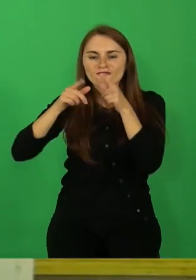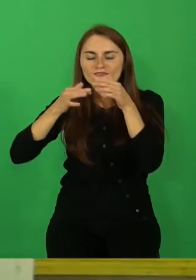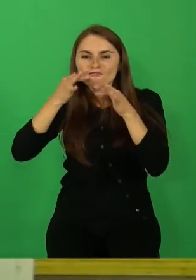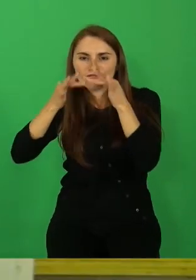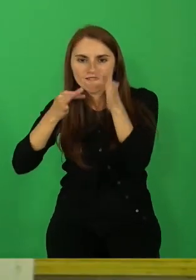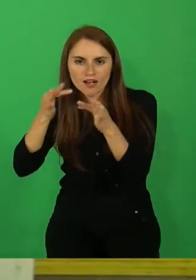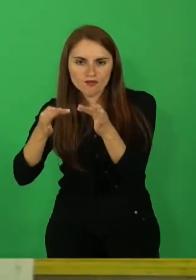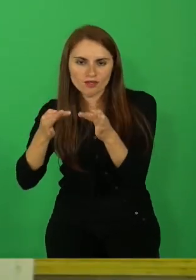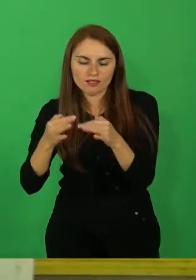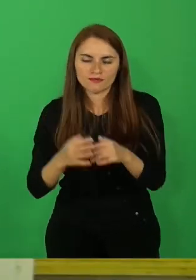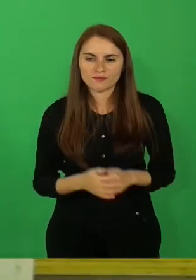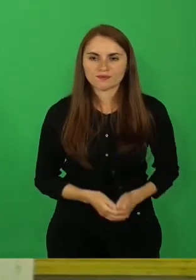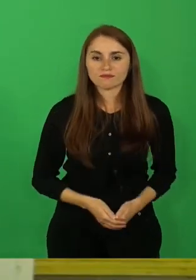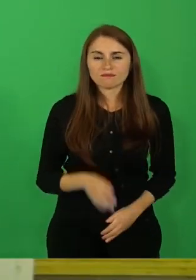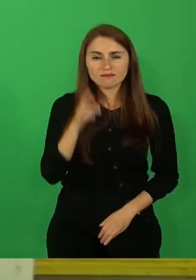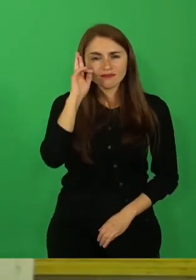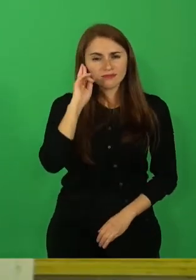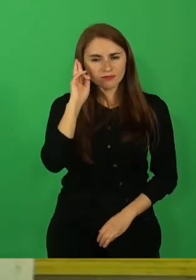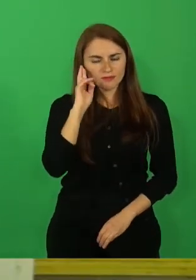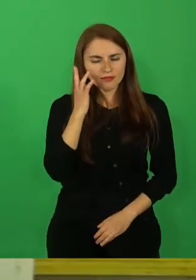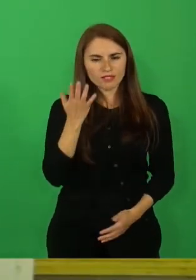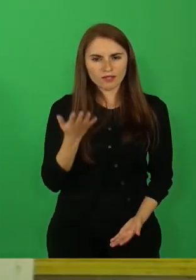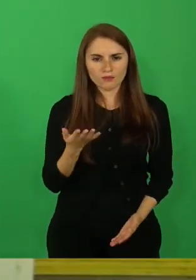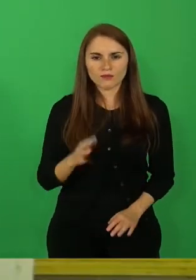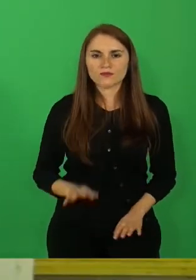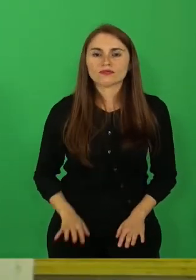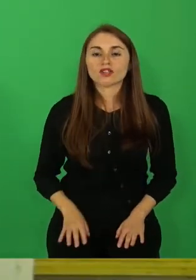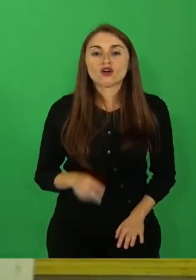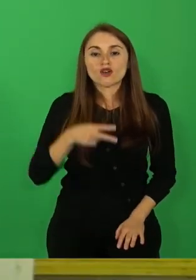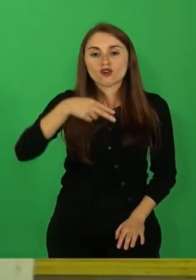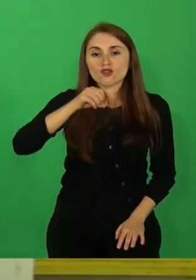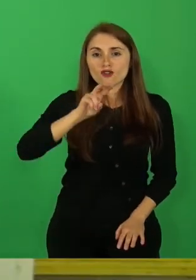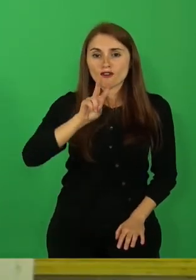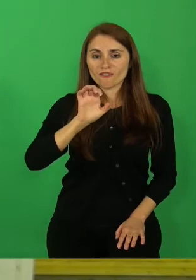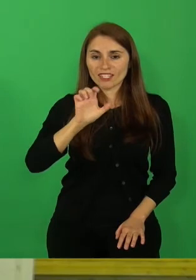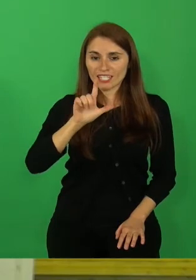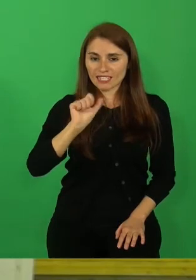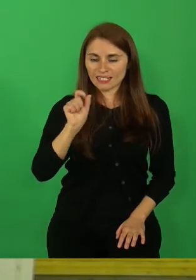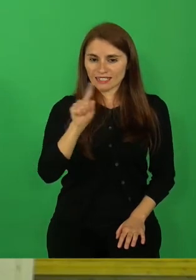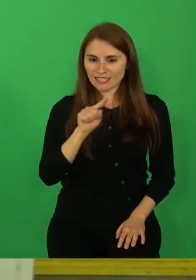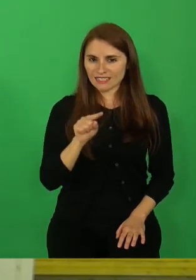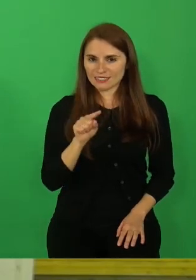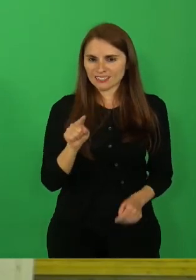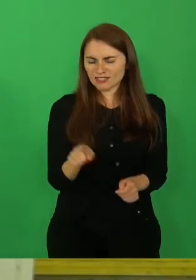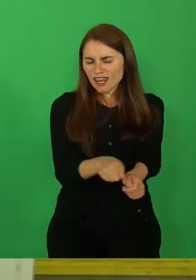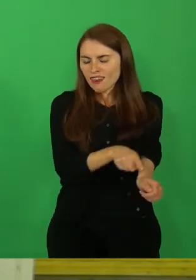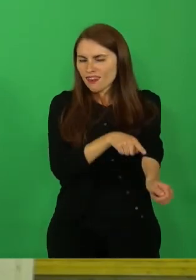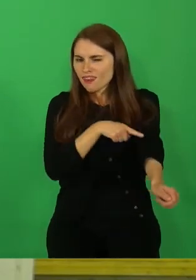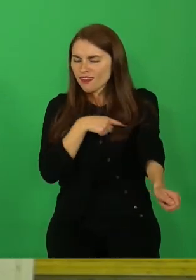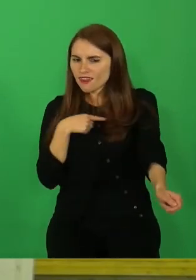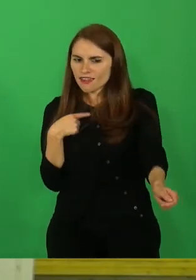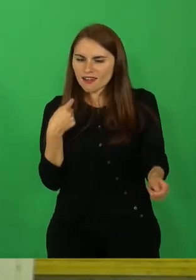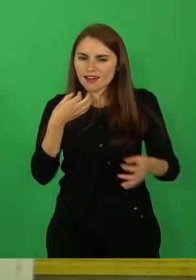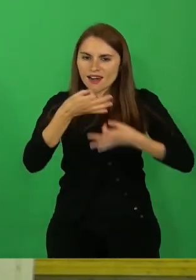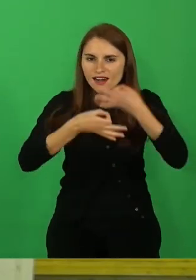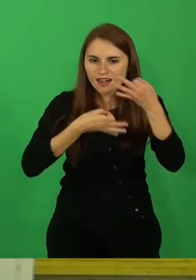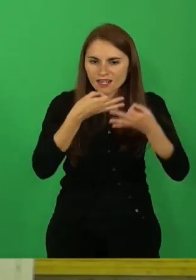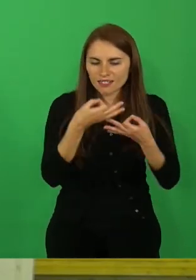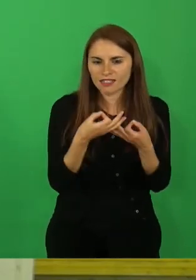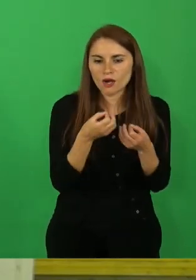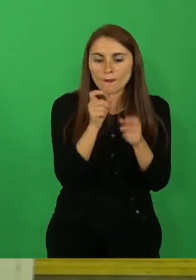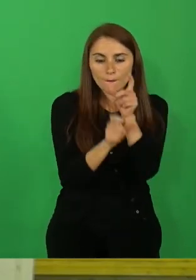fábula. Recordemos entonces, novelas son relatos extensos que tienen